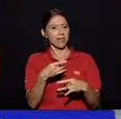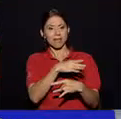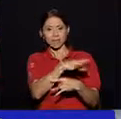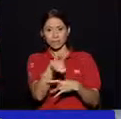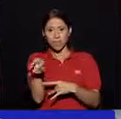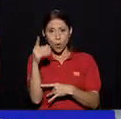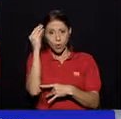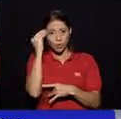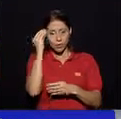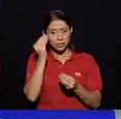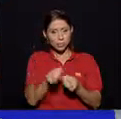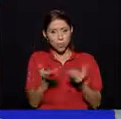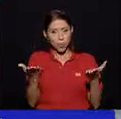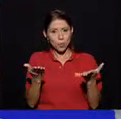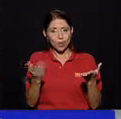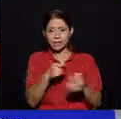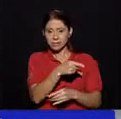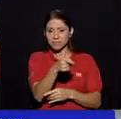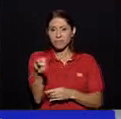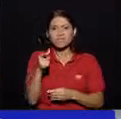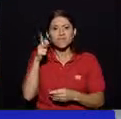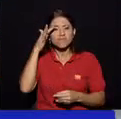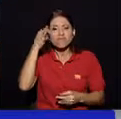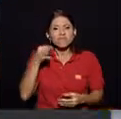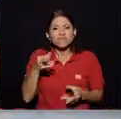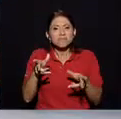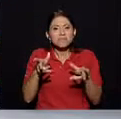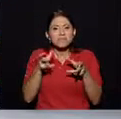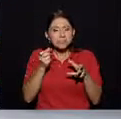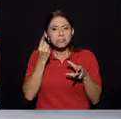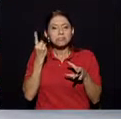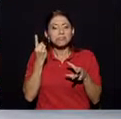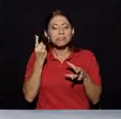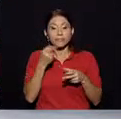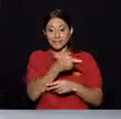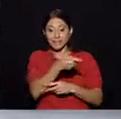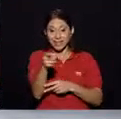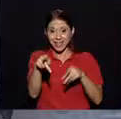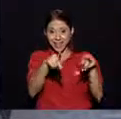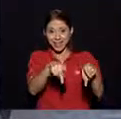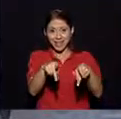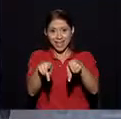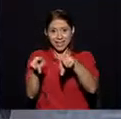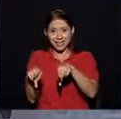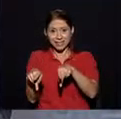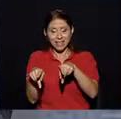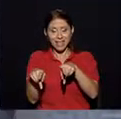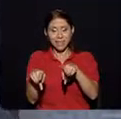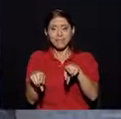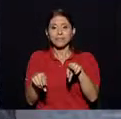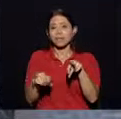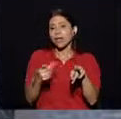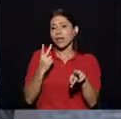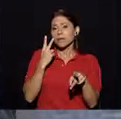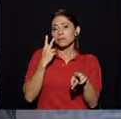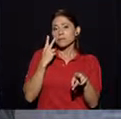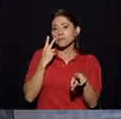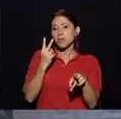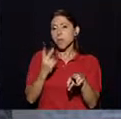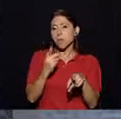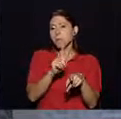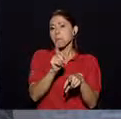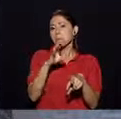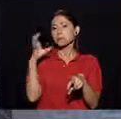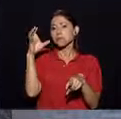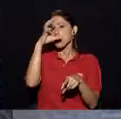opiniones públicas o construcción de las opiniones públicas, resulta que la gente no visualiza este elemento